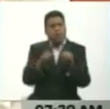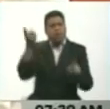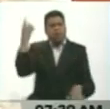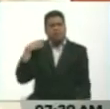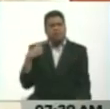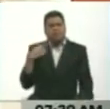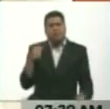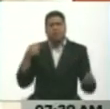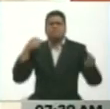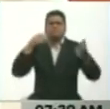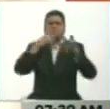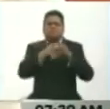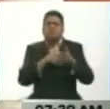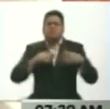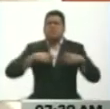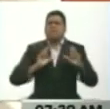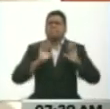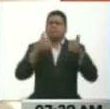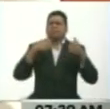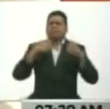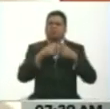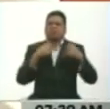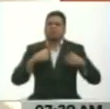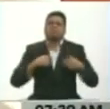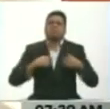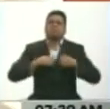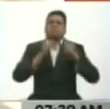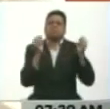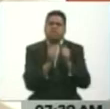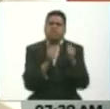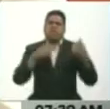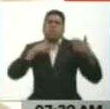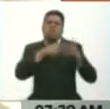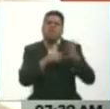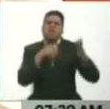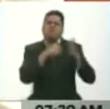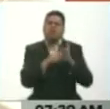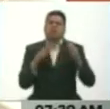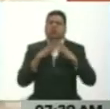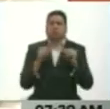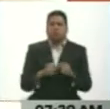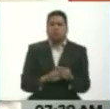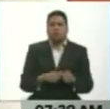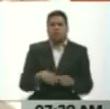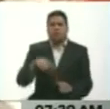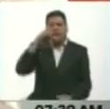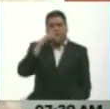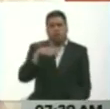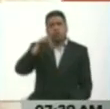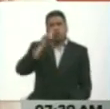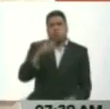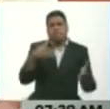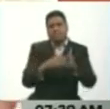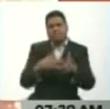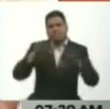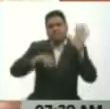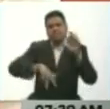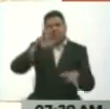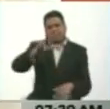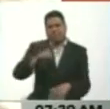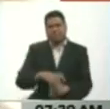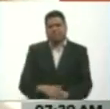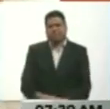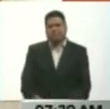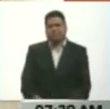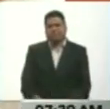la violencia, volvemos al 14 de abril del año 2013, volvemos al 12 de febrero del año